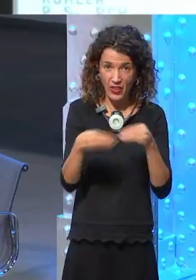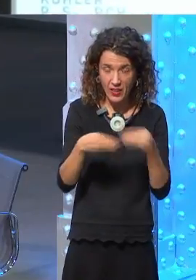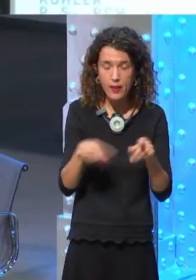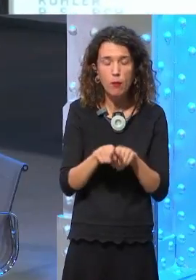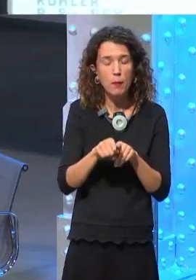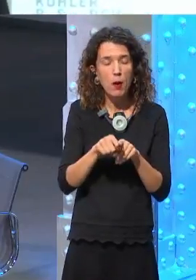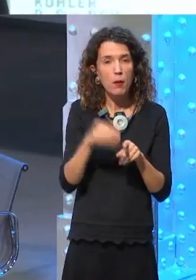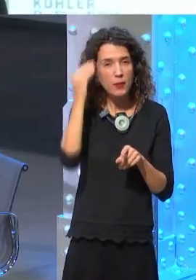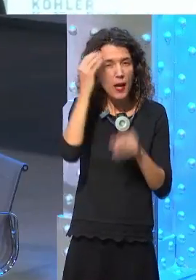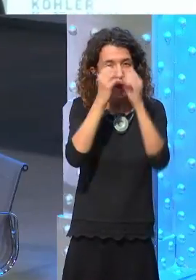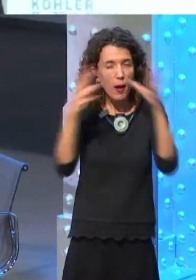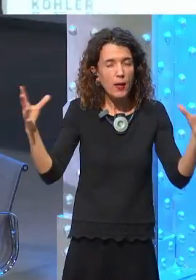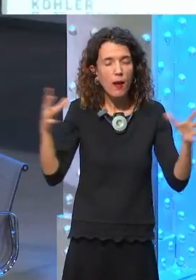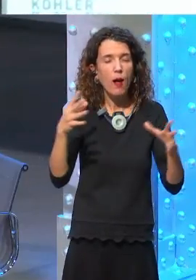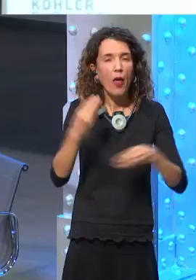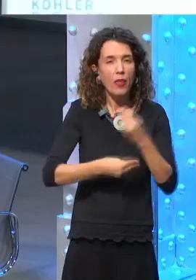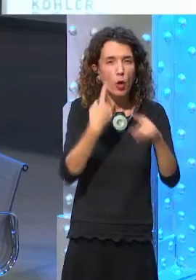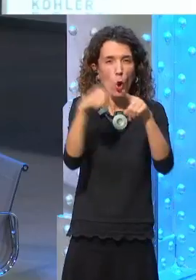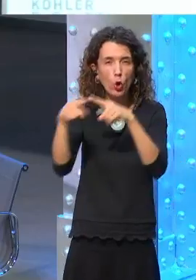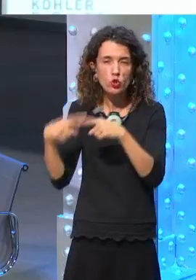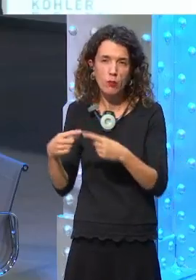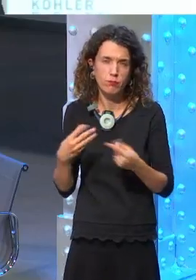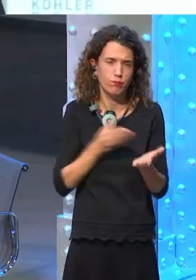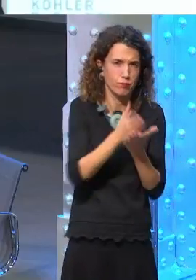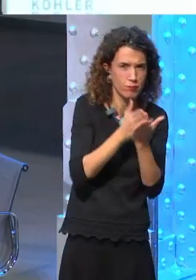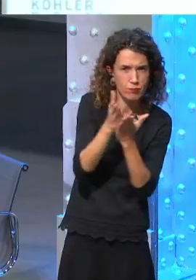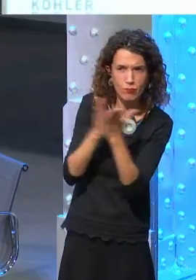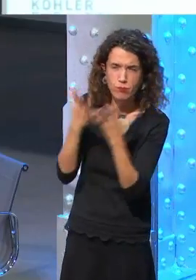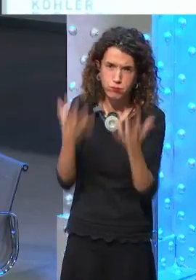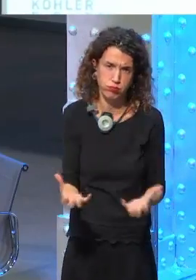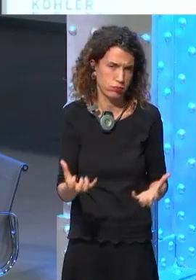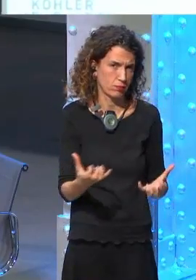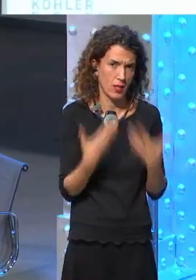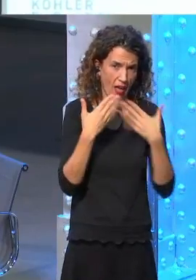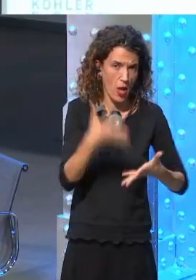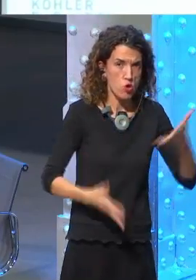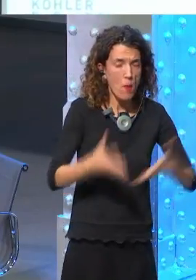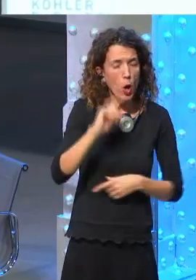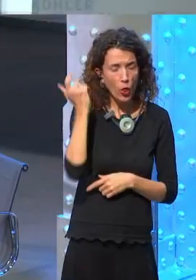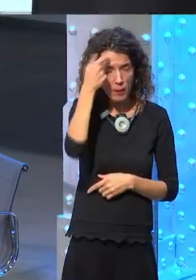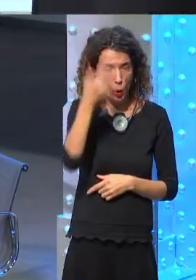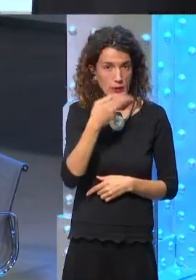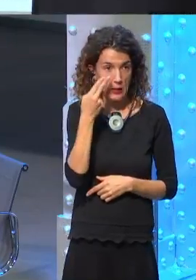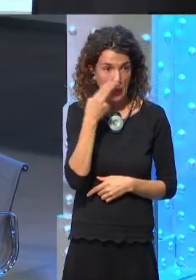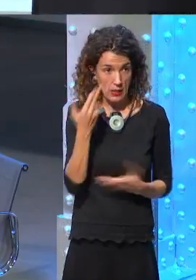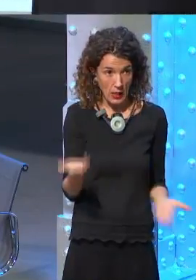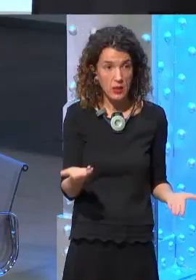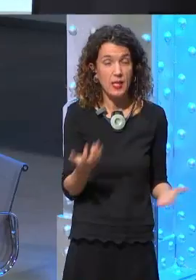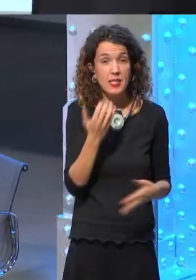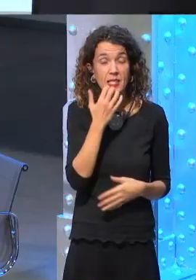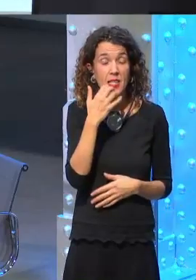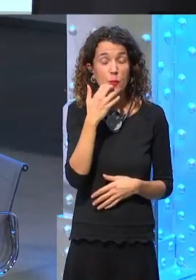imaginemos qué se puede hacer, porque hay muchísimas posibilidades que nos ofrecen los robots. Es un concepto muy interesante y